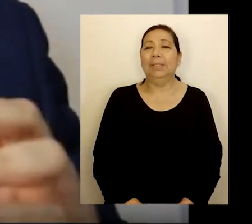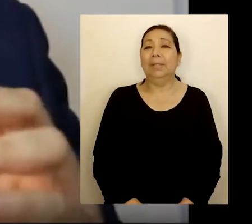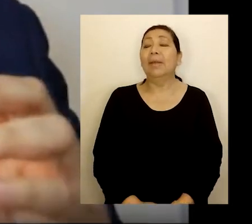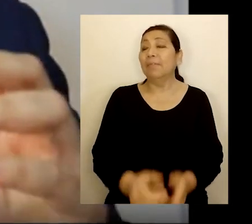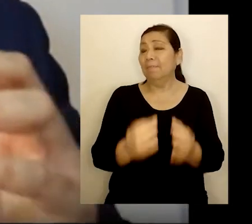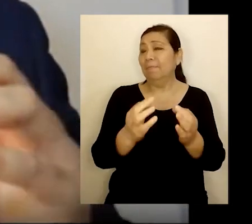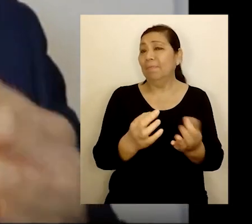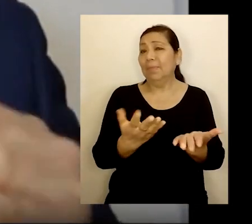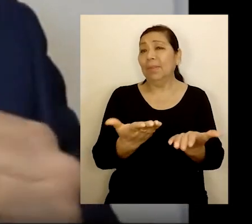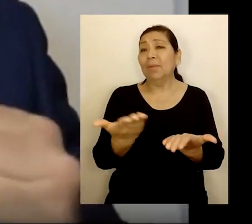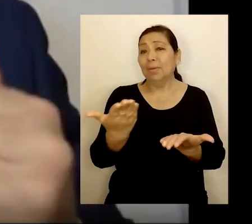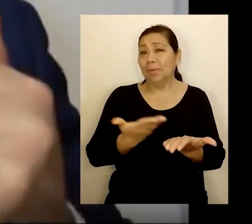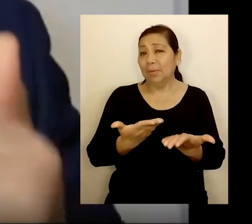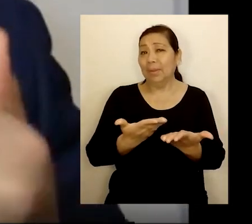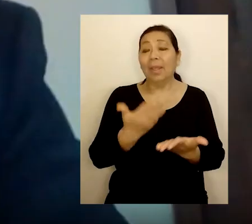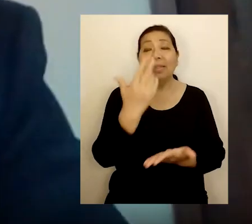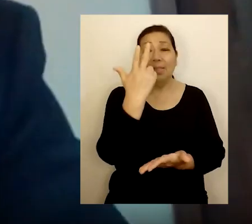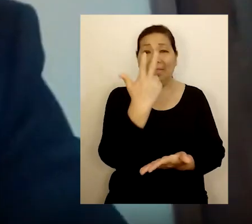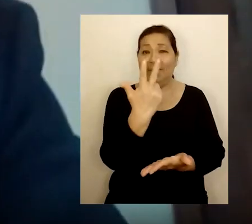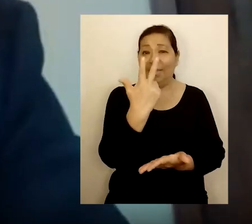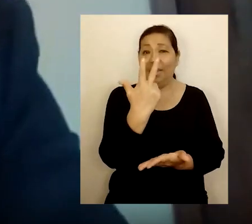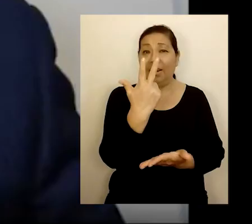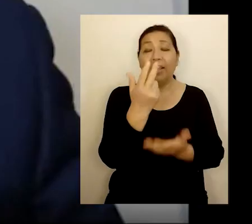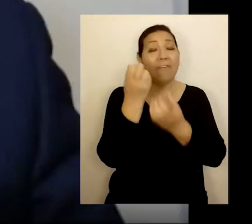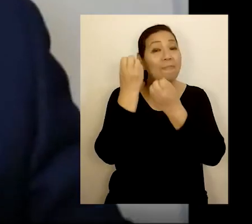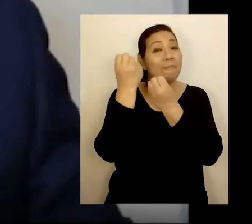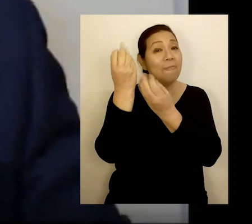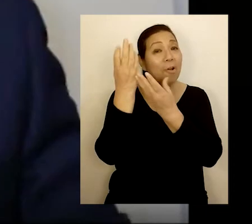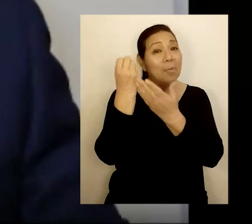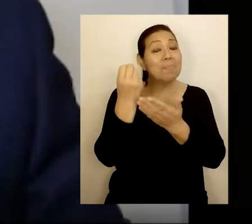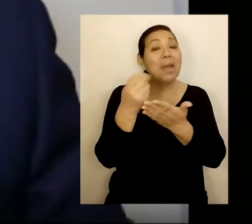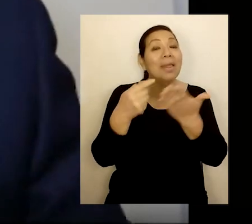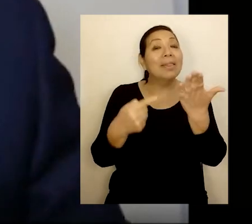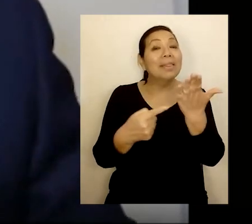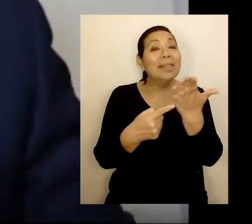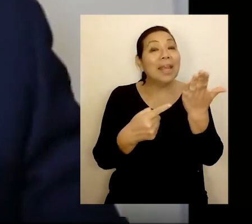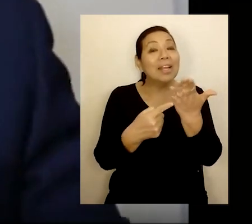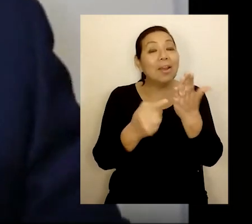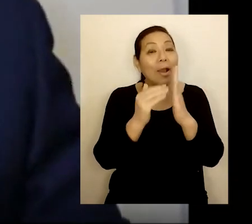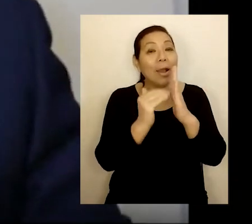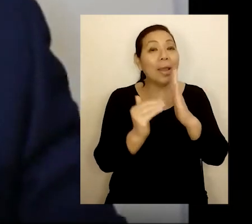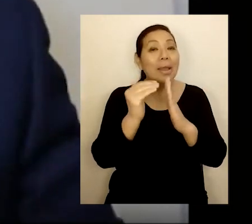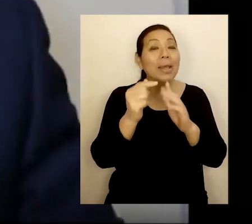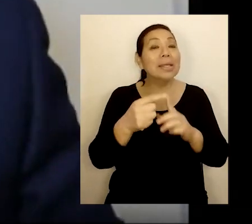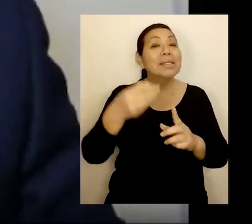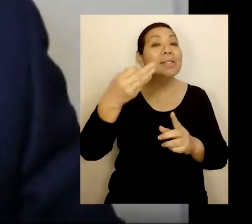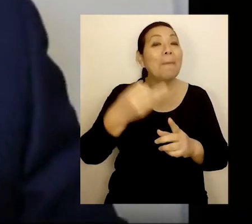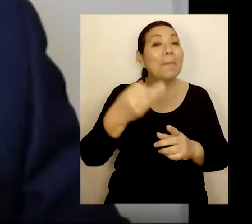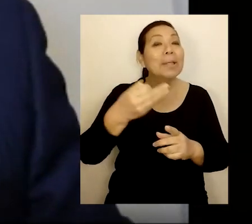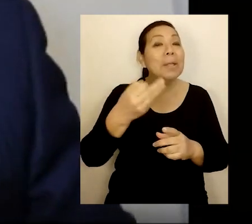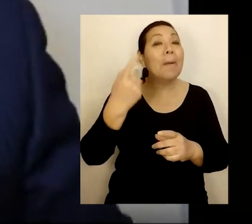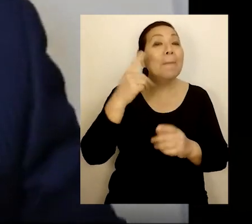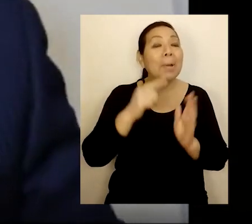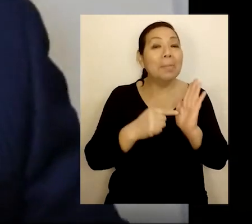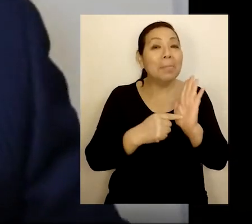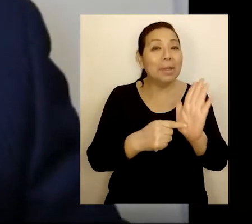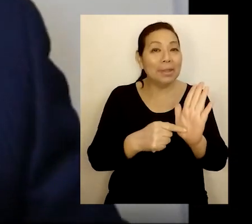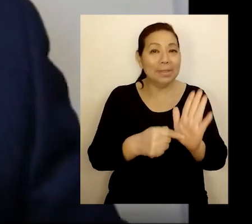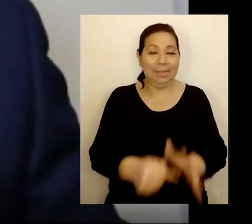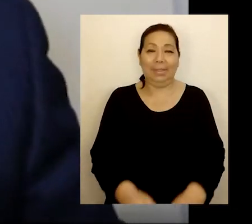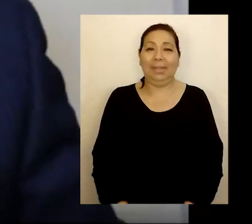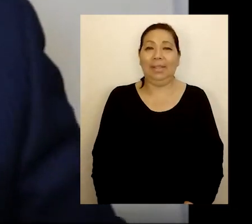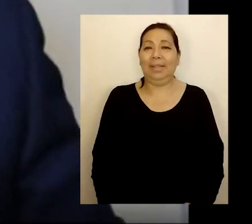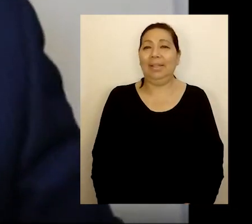En realidad, existieron 3 informes técnicos altamente especializados para analizar el